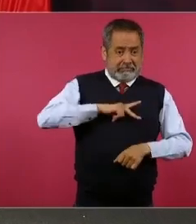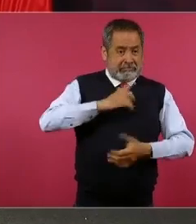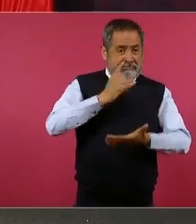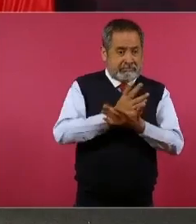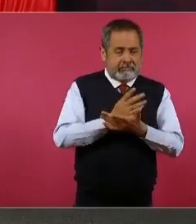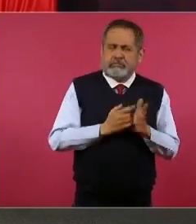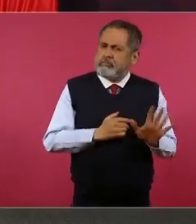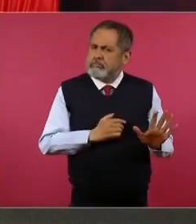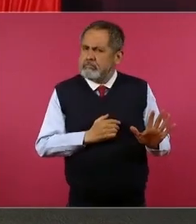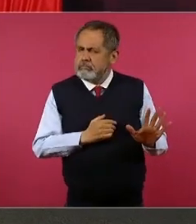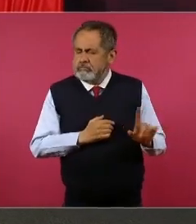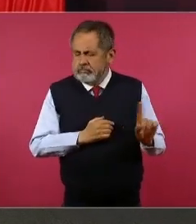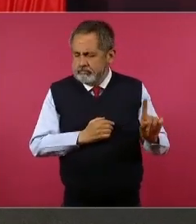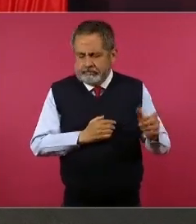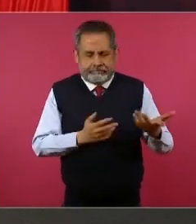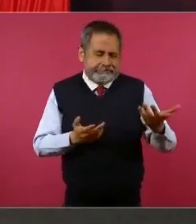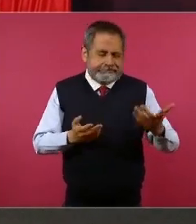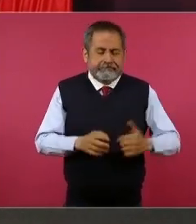Hay una actitud,